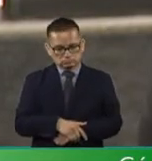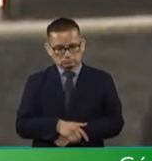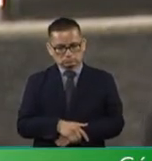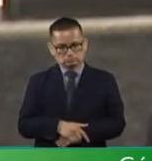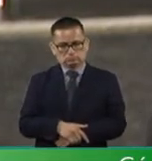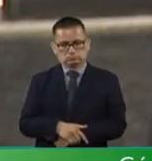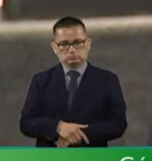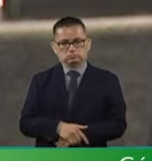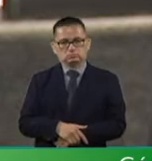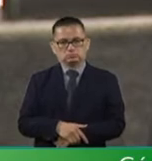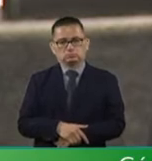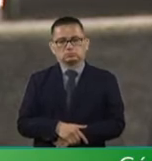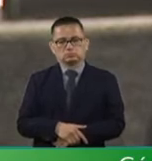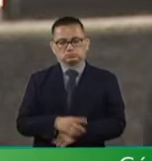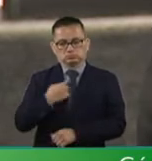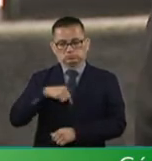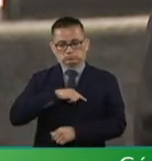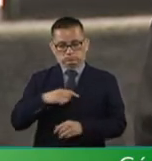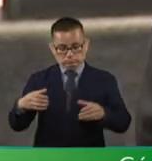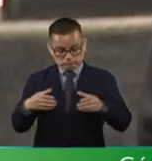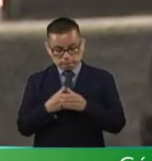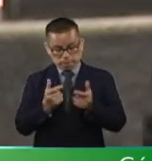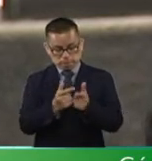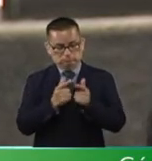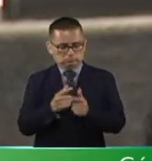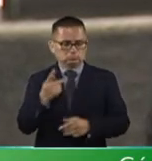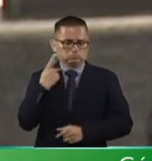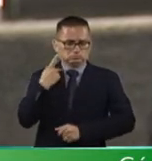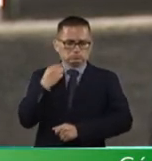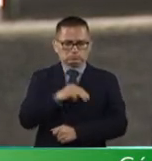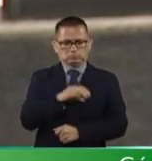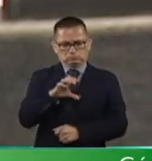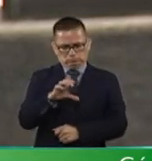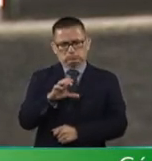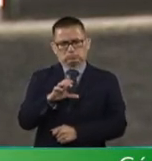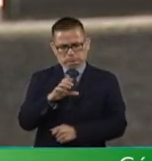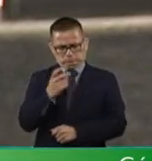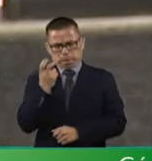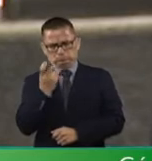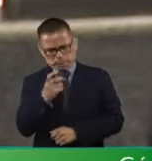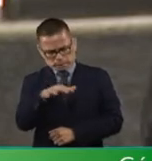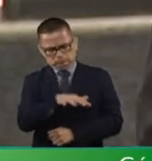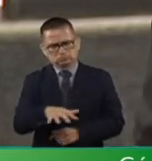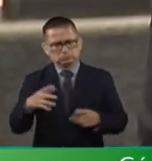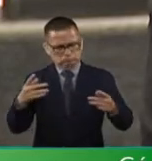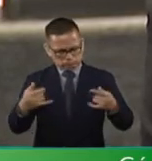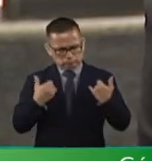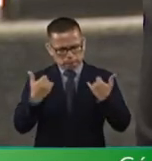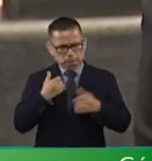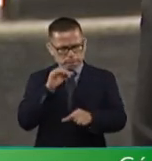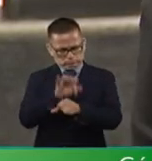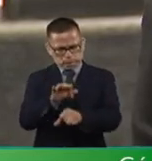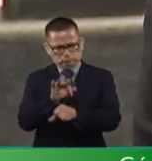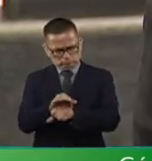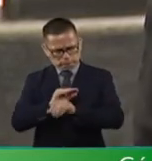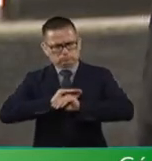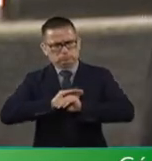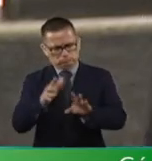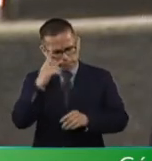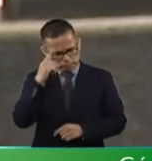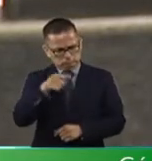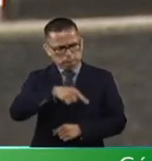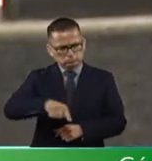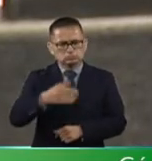reiterando que el movimiento ciudadano tenemos la convicción de respaldar a las y los jóvenes de impulsar procesos de justicia